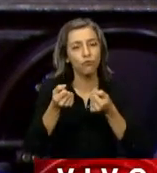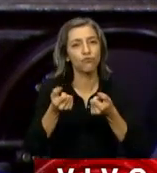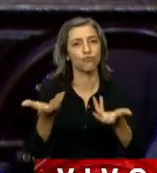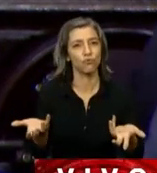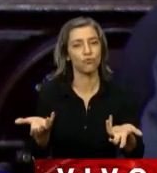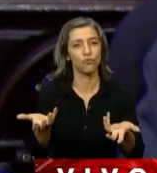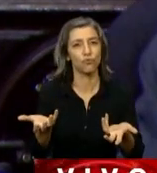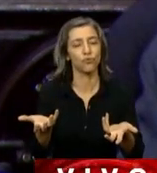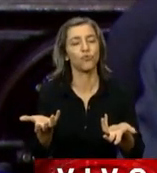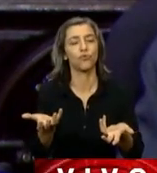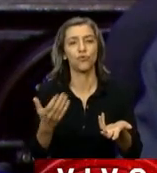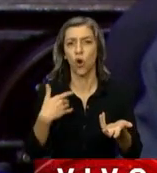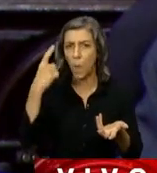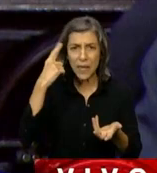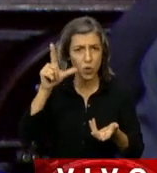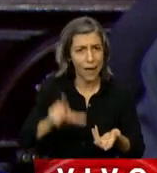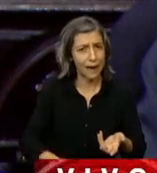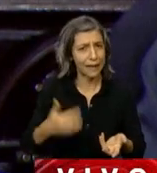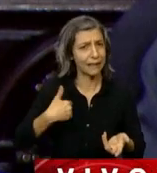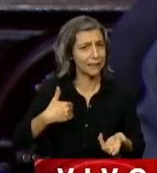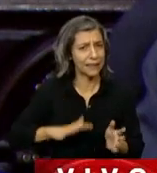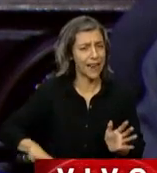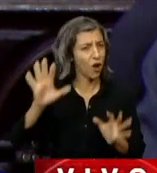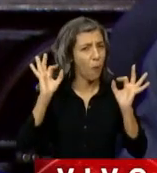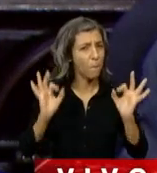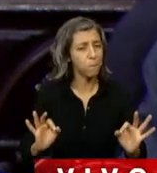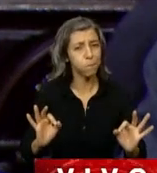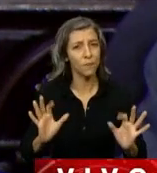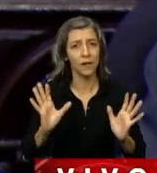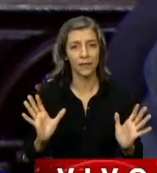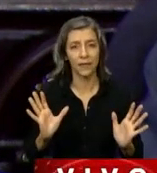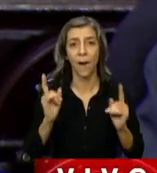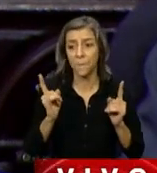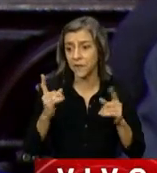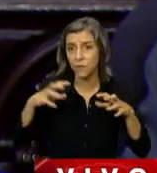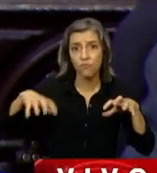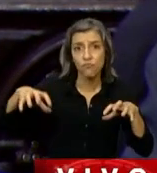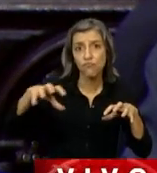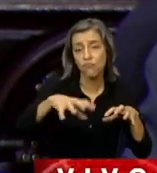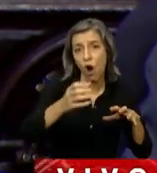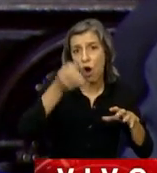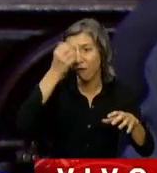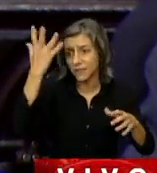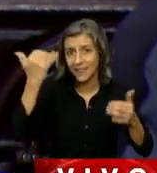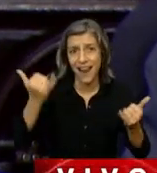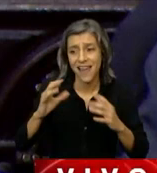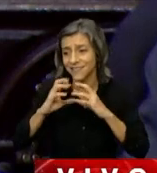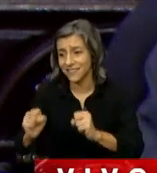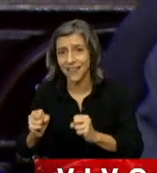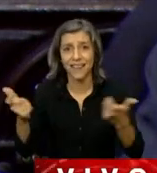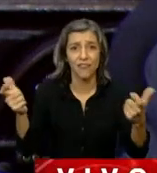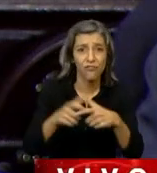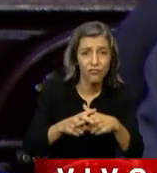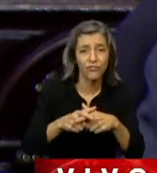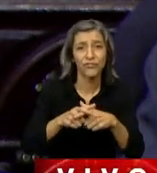De distintos referentes a lo ancho y a lo largo del país, de organismos oficiales, de estructuras oficiales, de secretarías. El Consejo Federal